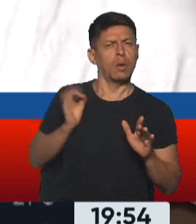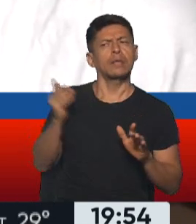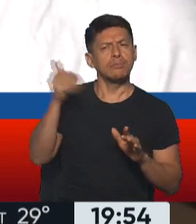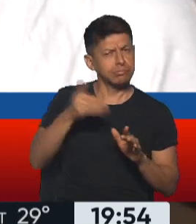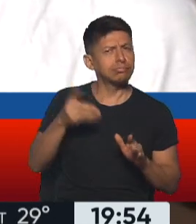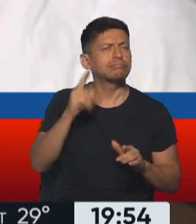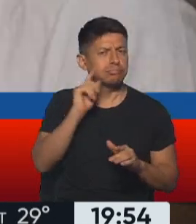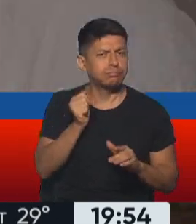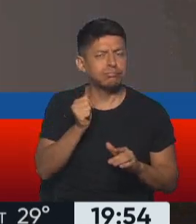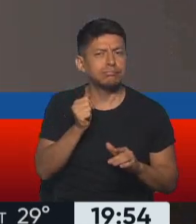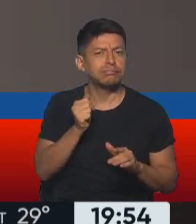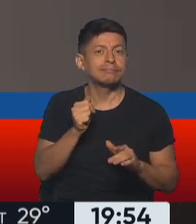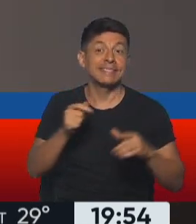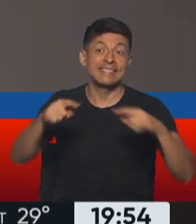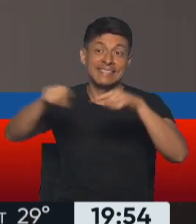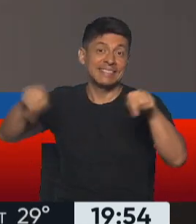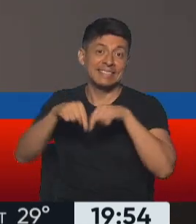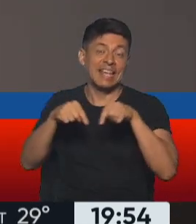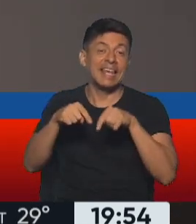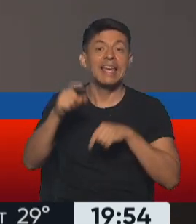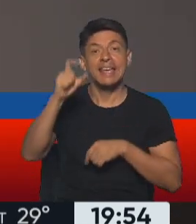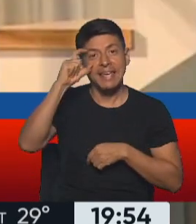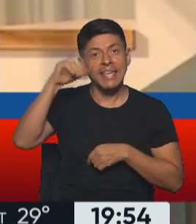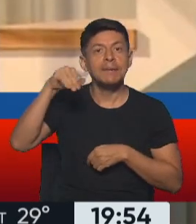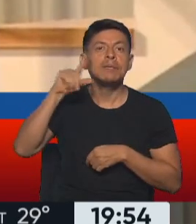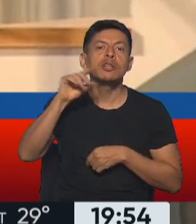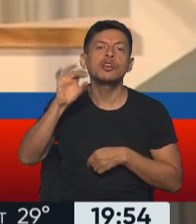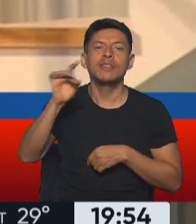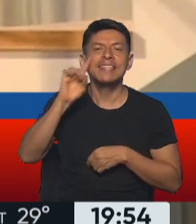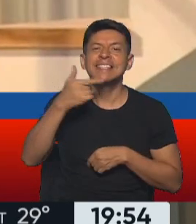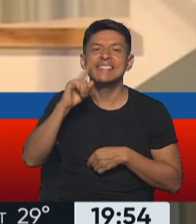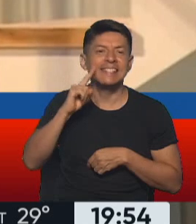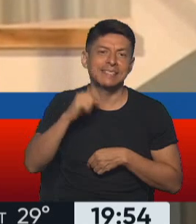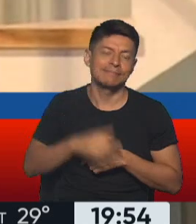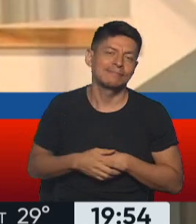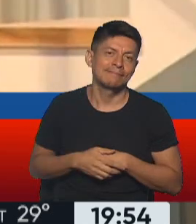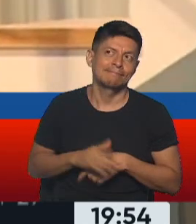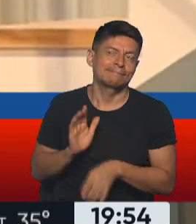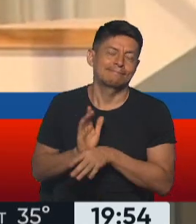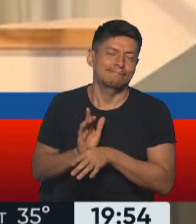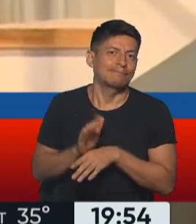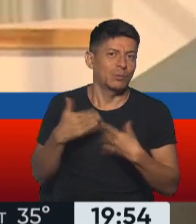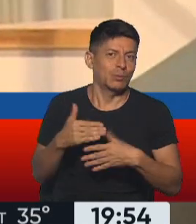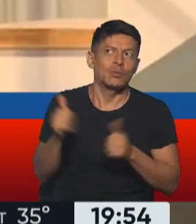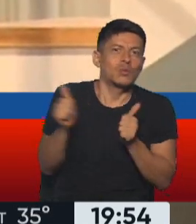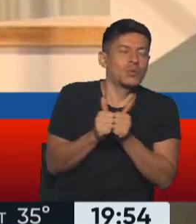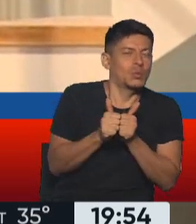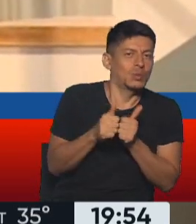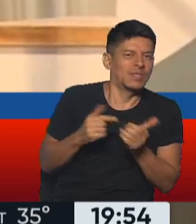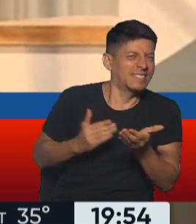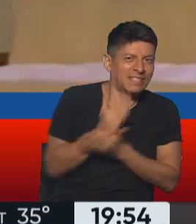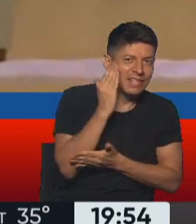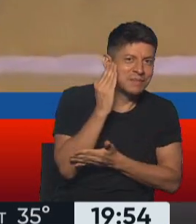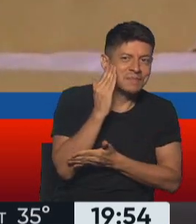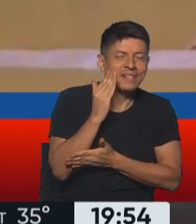creo. La sala Emilio Dizzi, que también siempre está presente y eso, bueno, nos enaltece y nos acompaña en el Teatro del Lago, pero